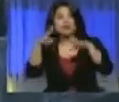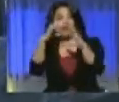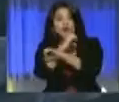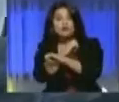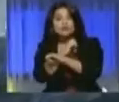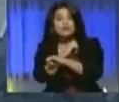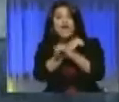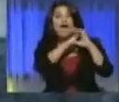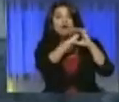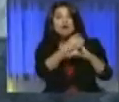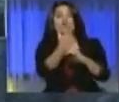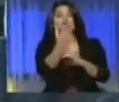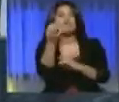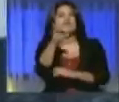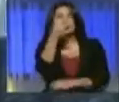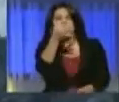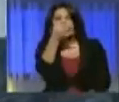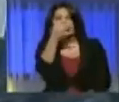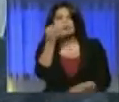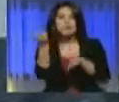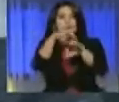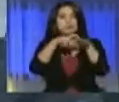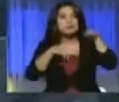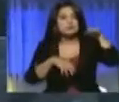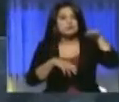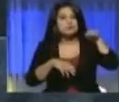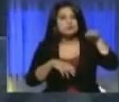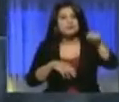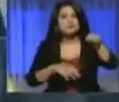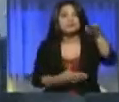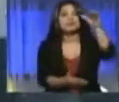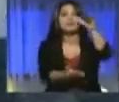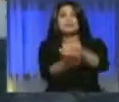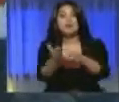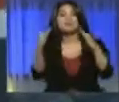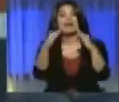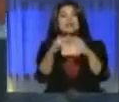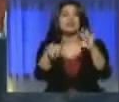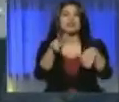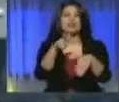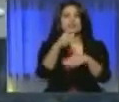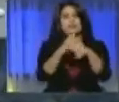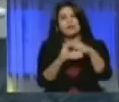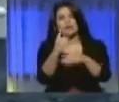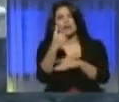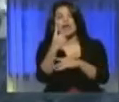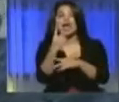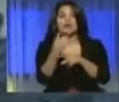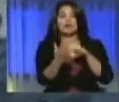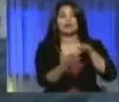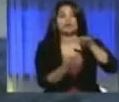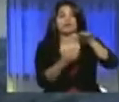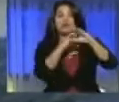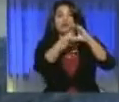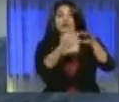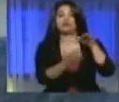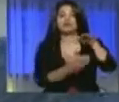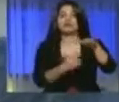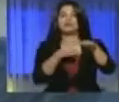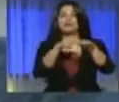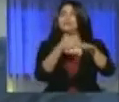verde. Y llegar a la casa a las 2:30, 1. Y cuando iba en la camionetica yo decía, ¿y si me pasa algo a quién llamo